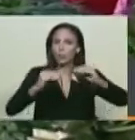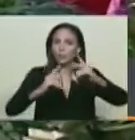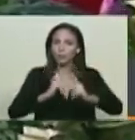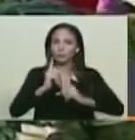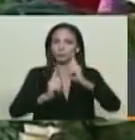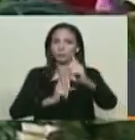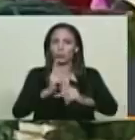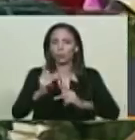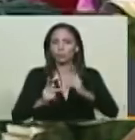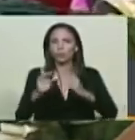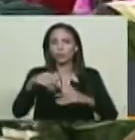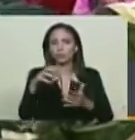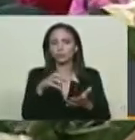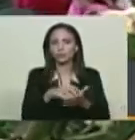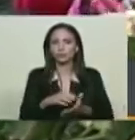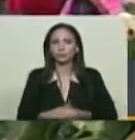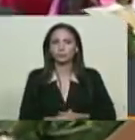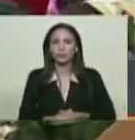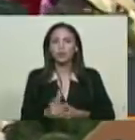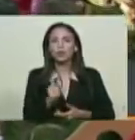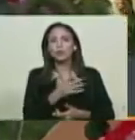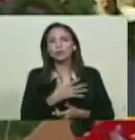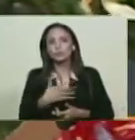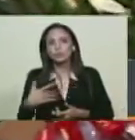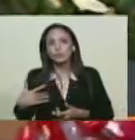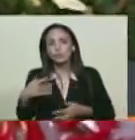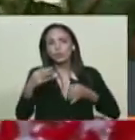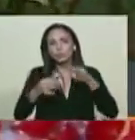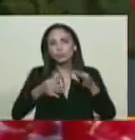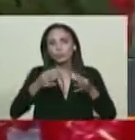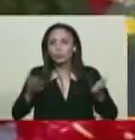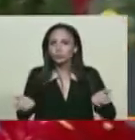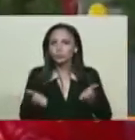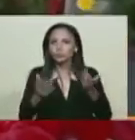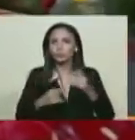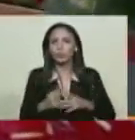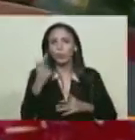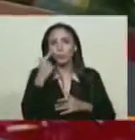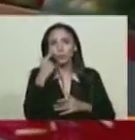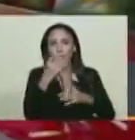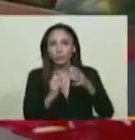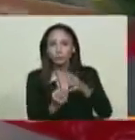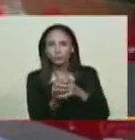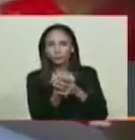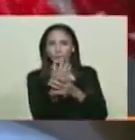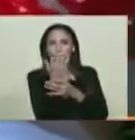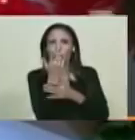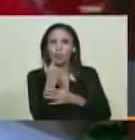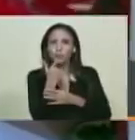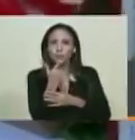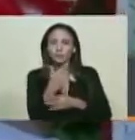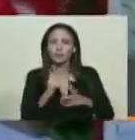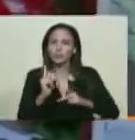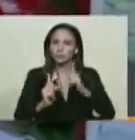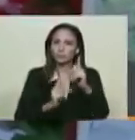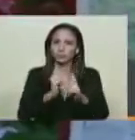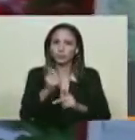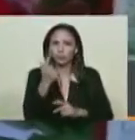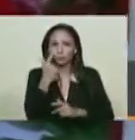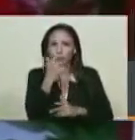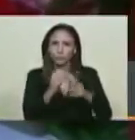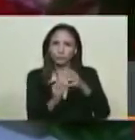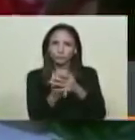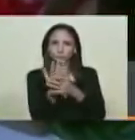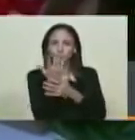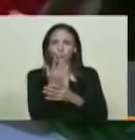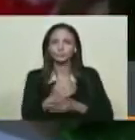producción en el estado Miranda. Quiero, presidente, hacer énfasis en estas flores. Estas flores, me dicen los productores, las productoras,